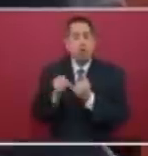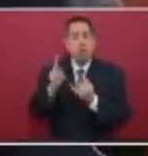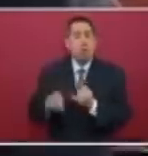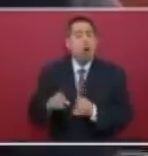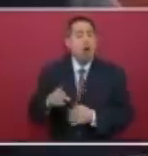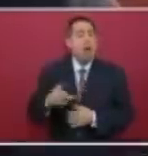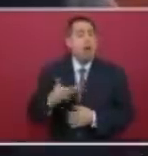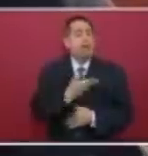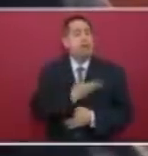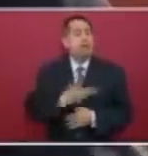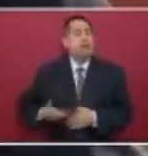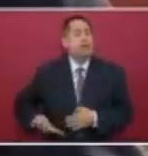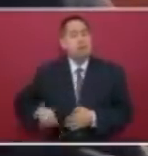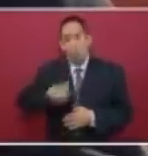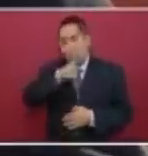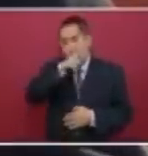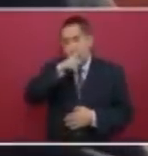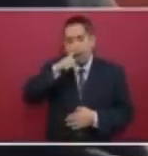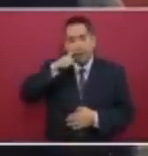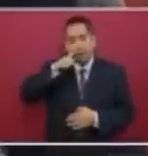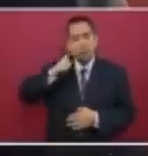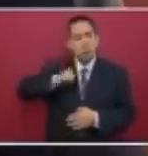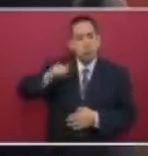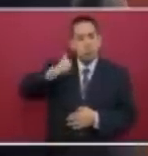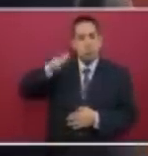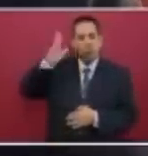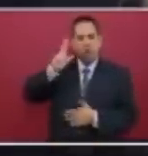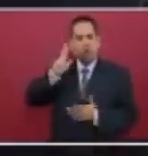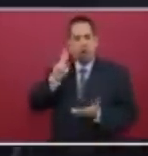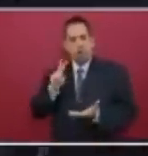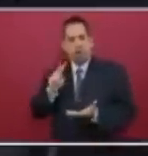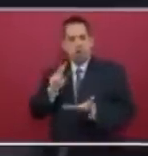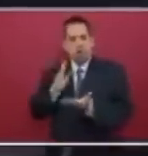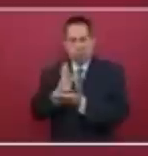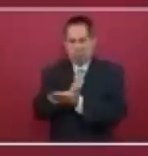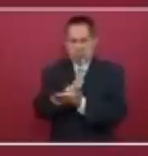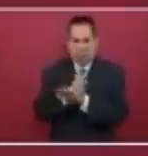juárez se paró al estado